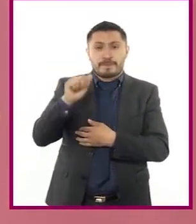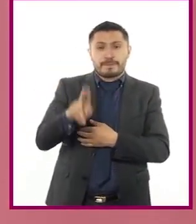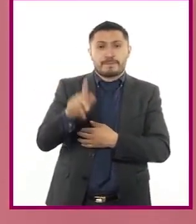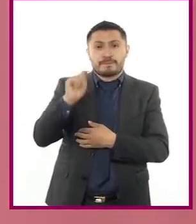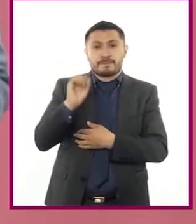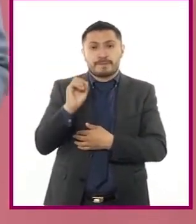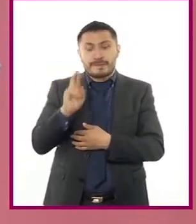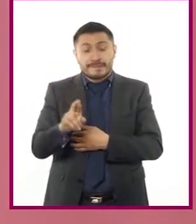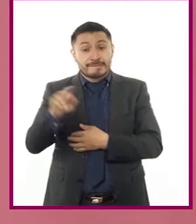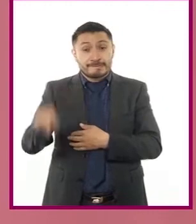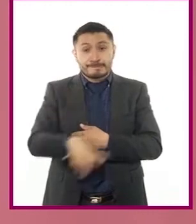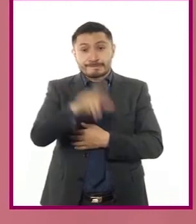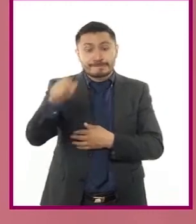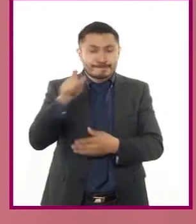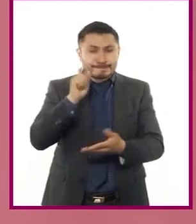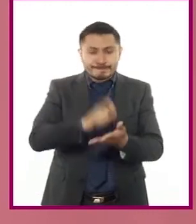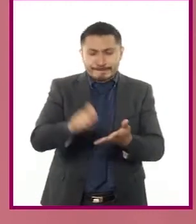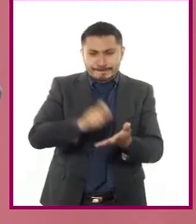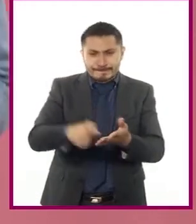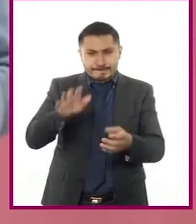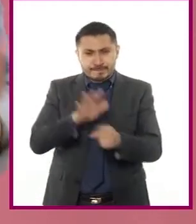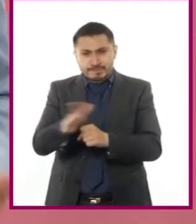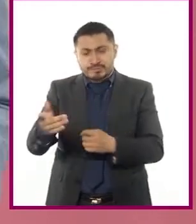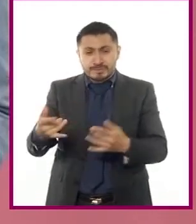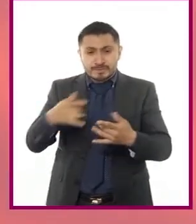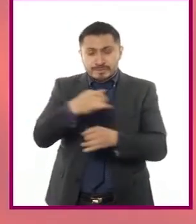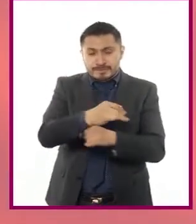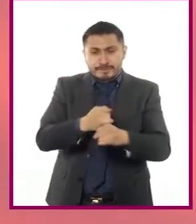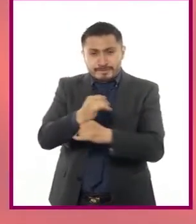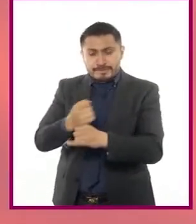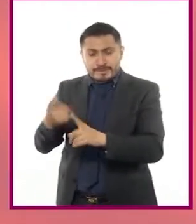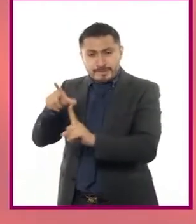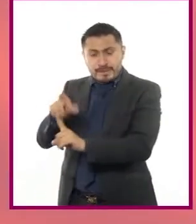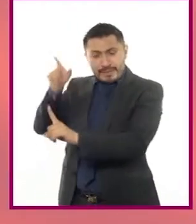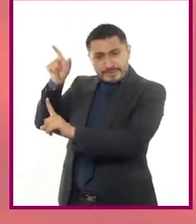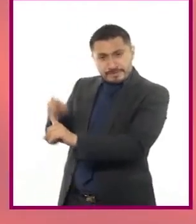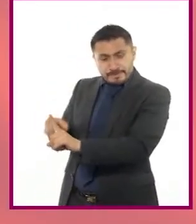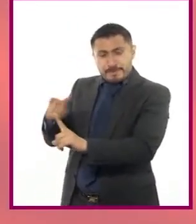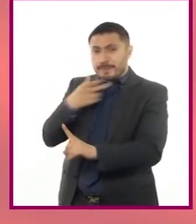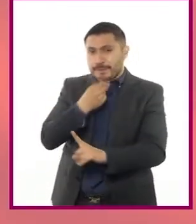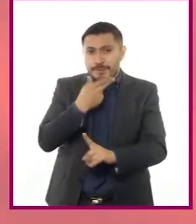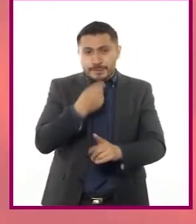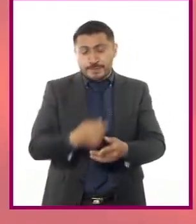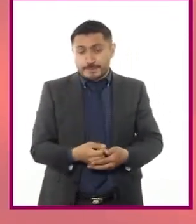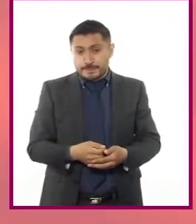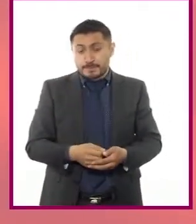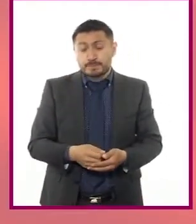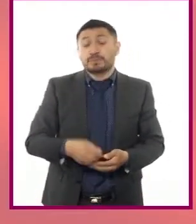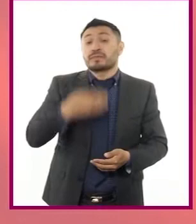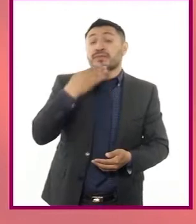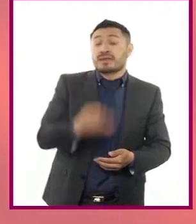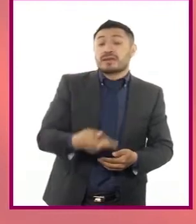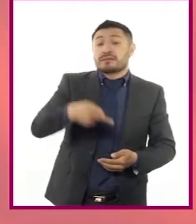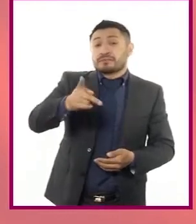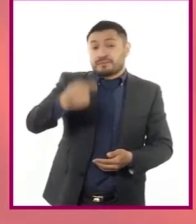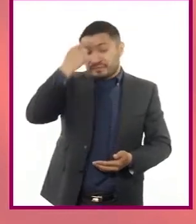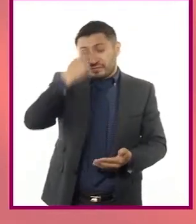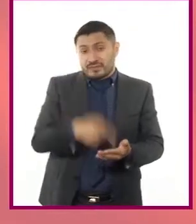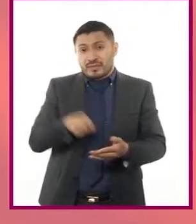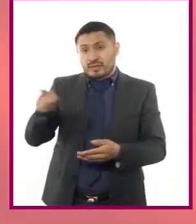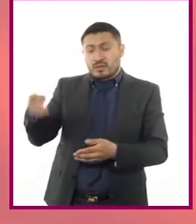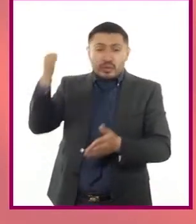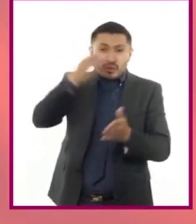que sabemos o lo que hemos investigado acerca de Pablo Neruda. Muy bien, pero me parece que te falta saber qué